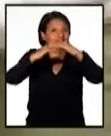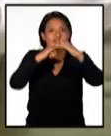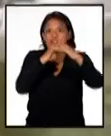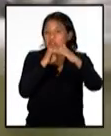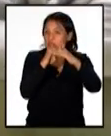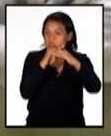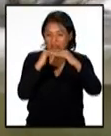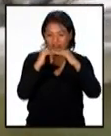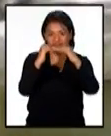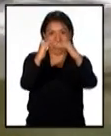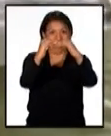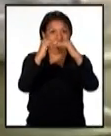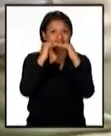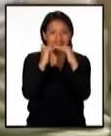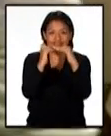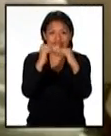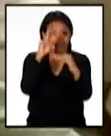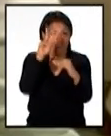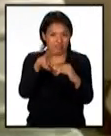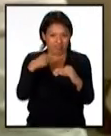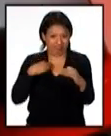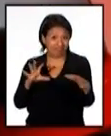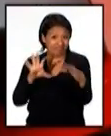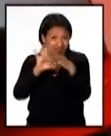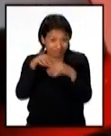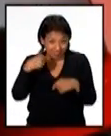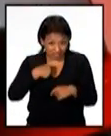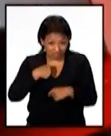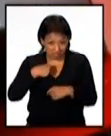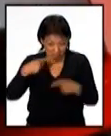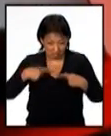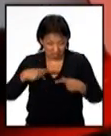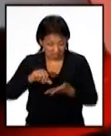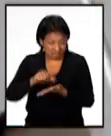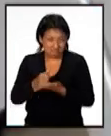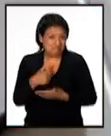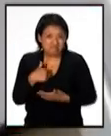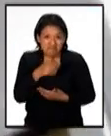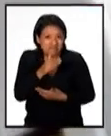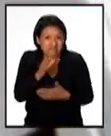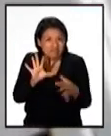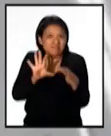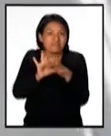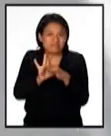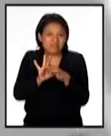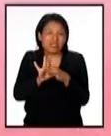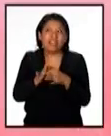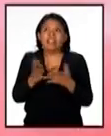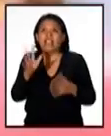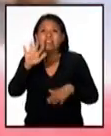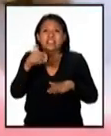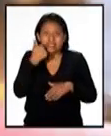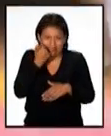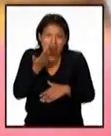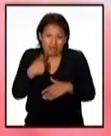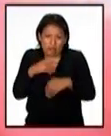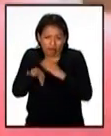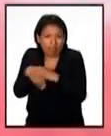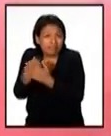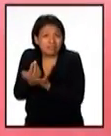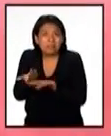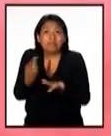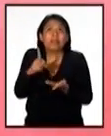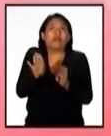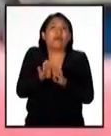una estatura pues no para nosotros los de talla baja, y ahí pues a veces dices, ay, pues me quiero lavar las manos,